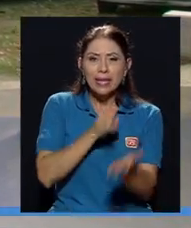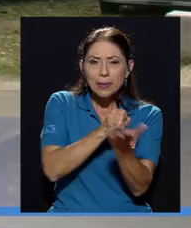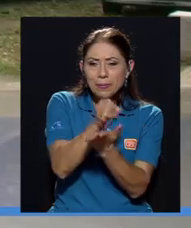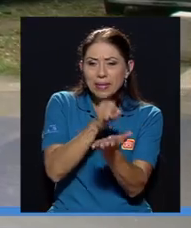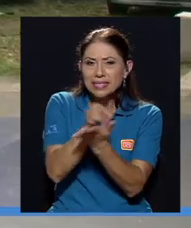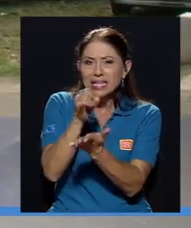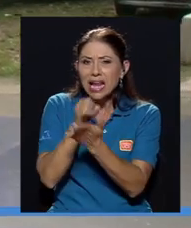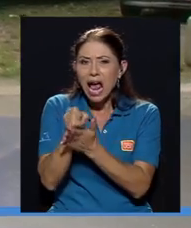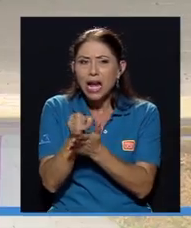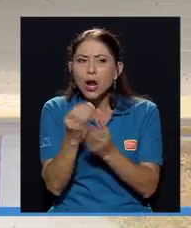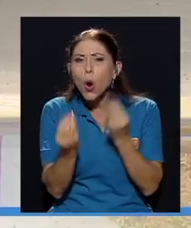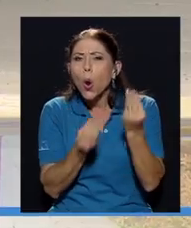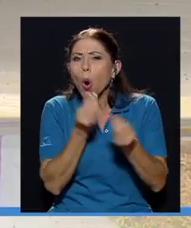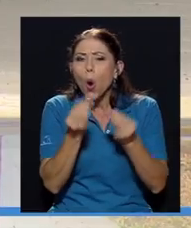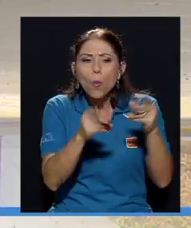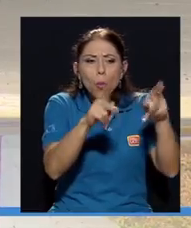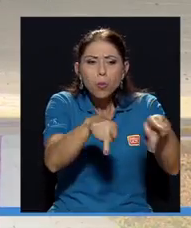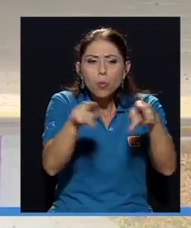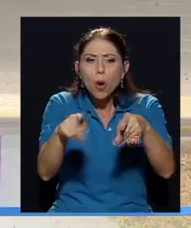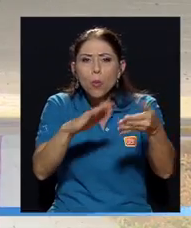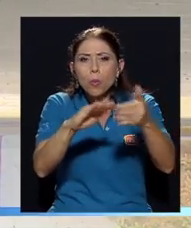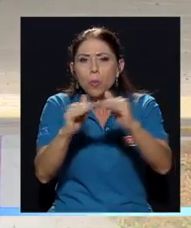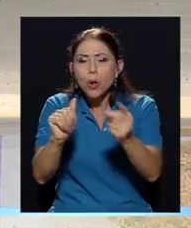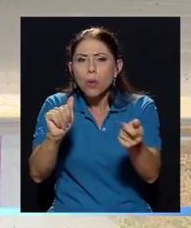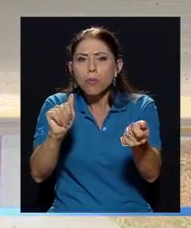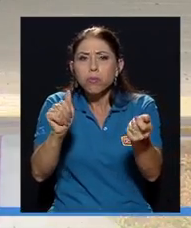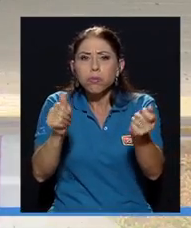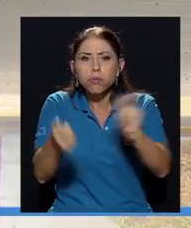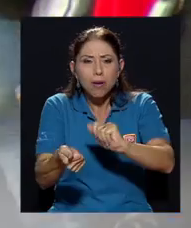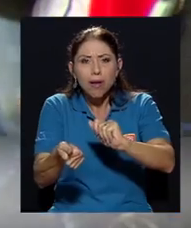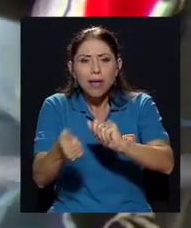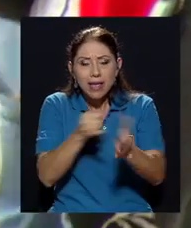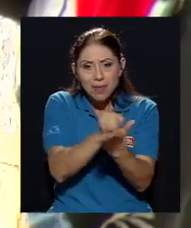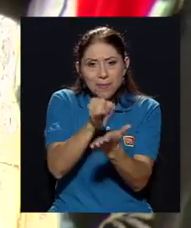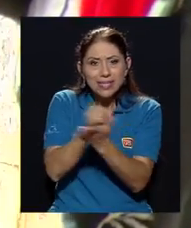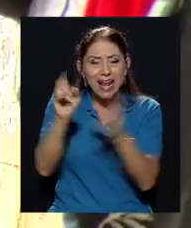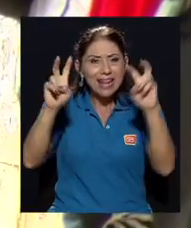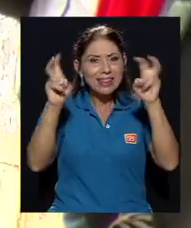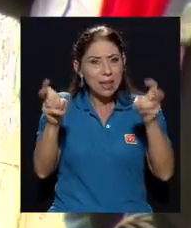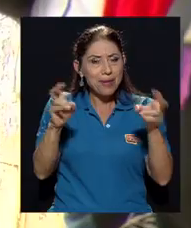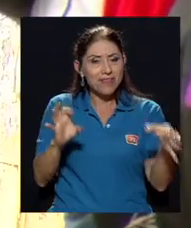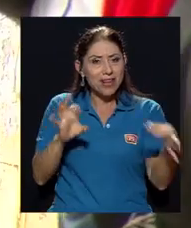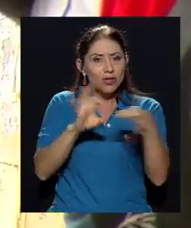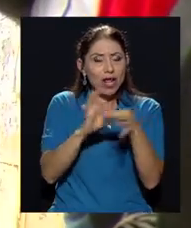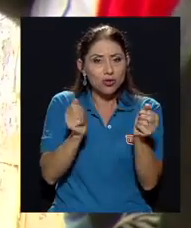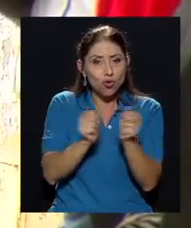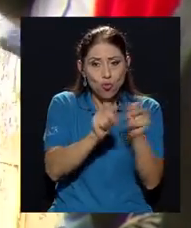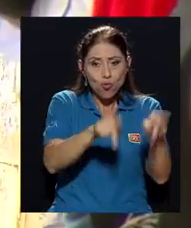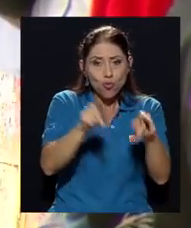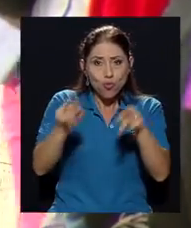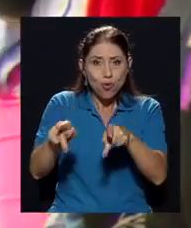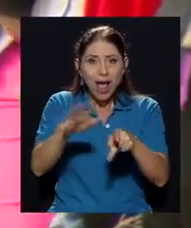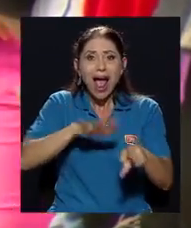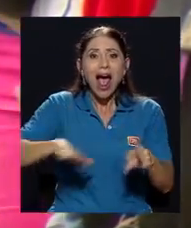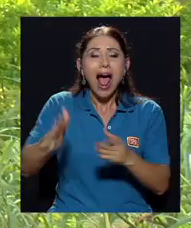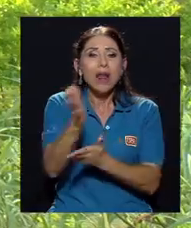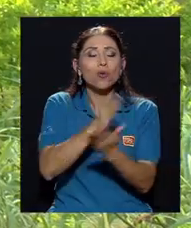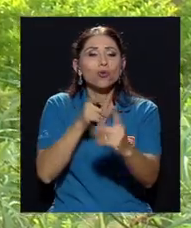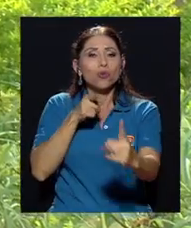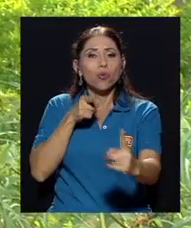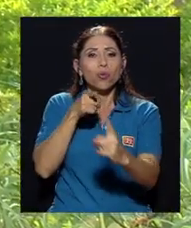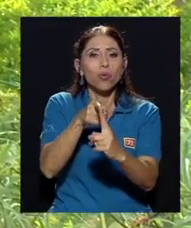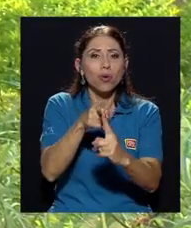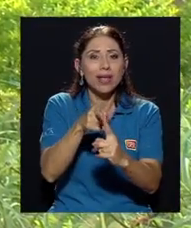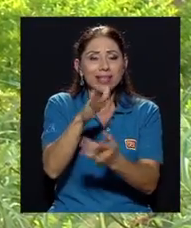Investigar cómo cambia la población y estudiar temas relacionados a la demografía son algunos de los aportes del Centro Centroamericano de Población